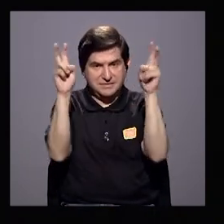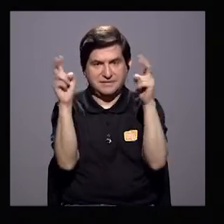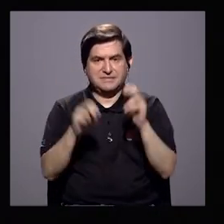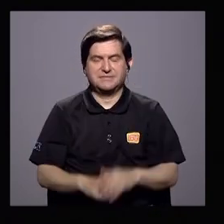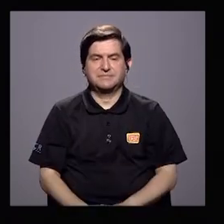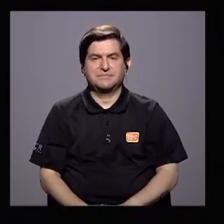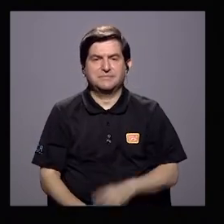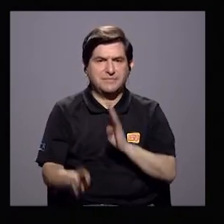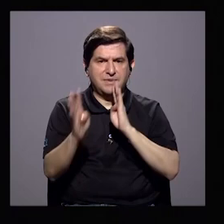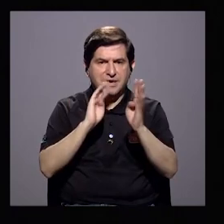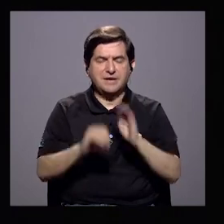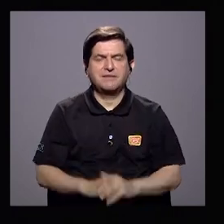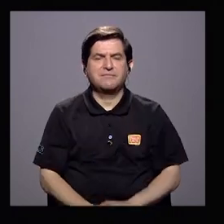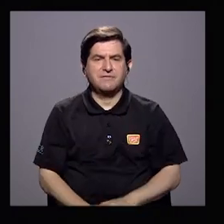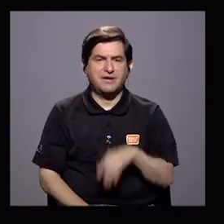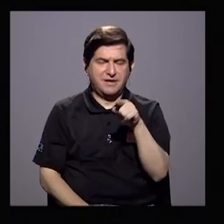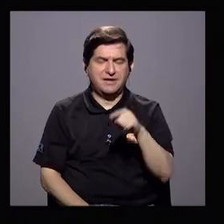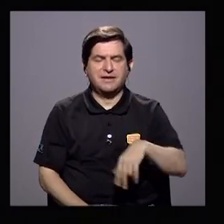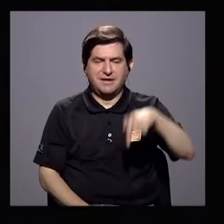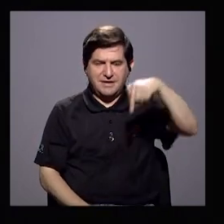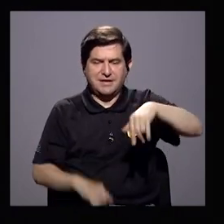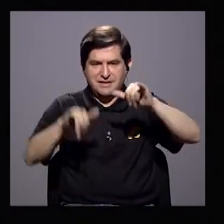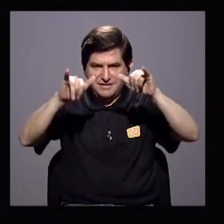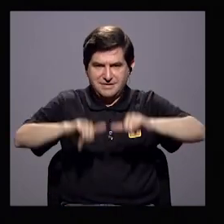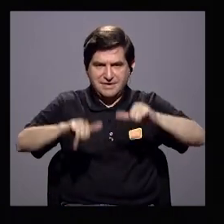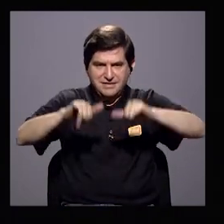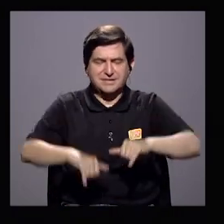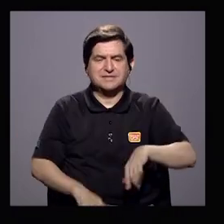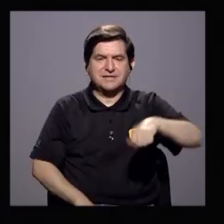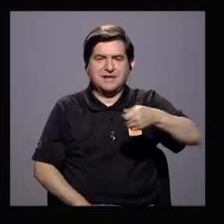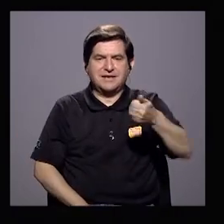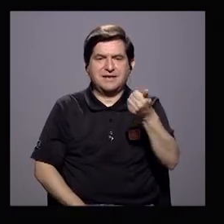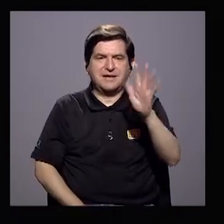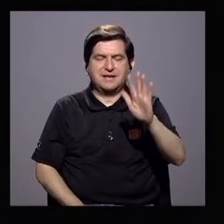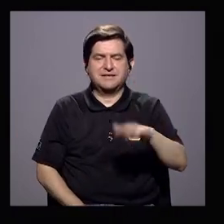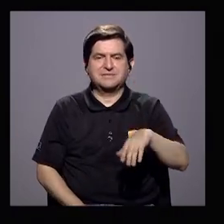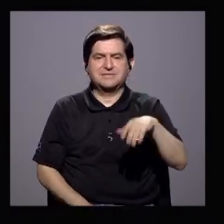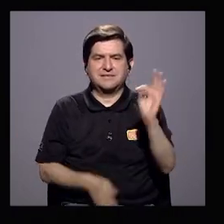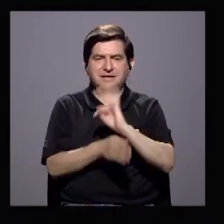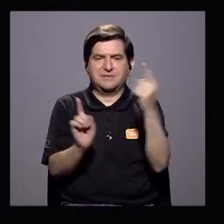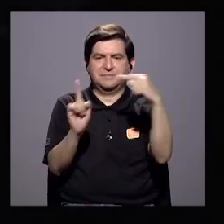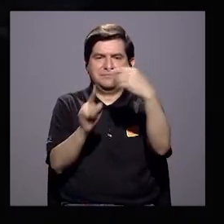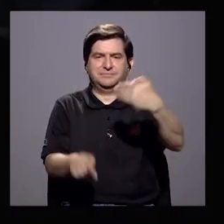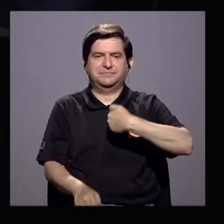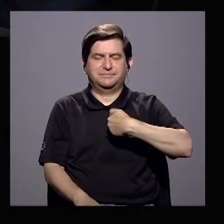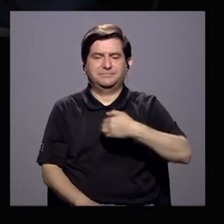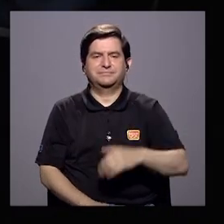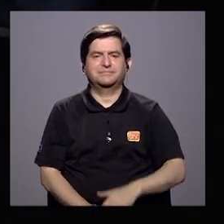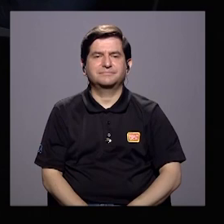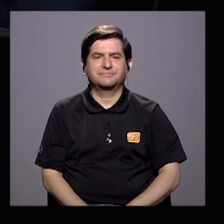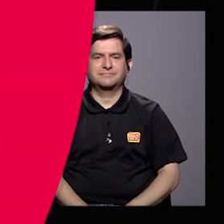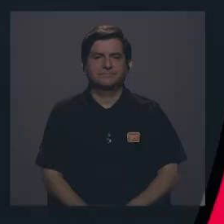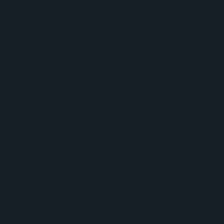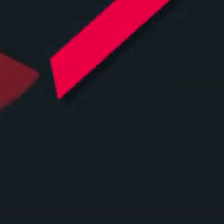estamos hablando sobre la upat quédense con nosotros estamos acá en canal 15 donde hacemos televisión con sentido